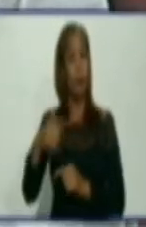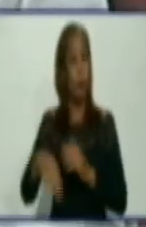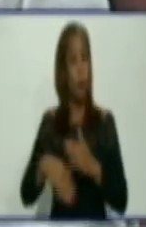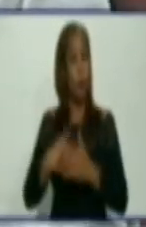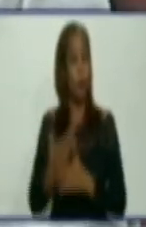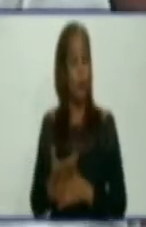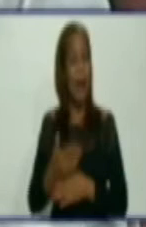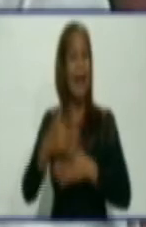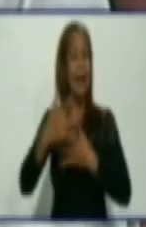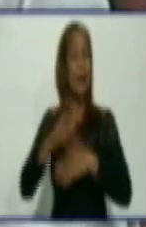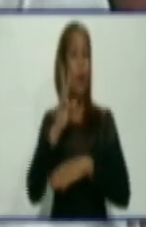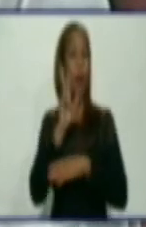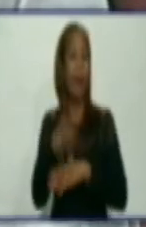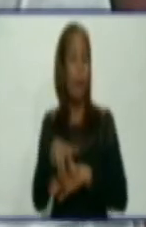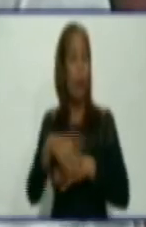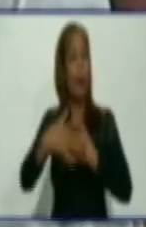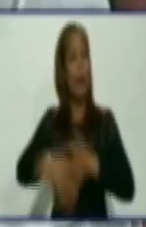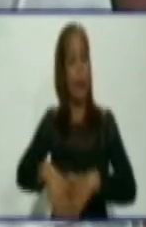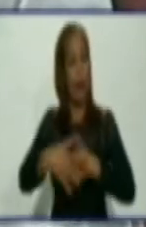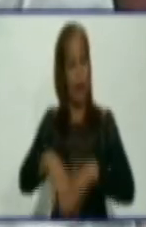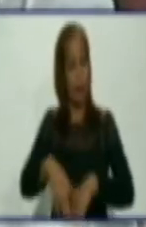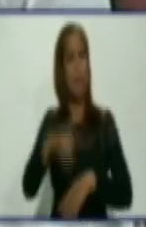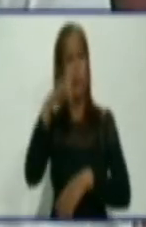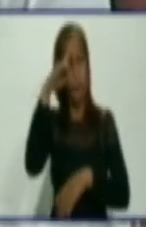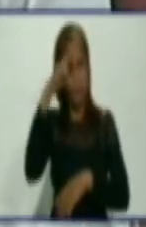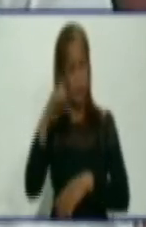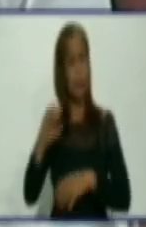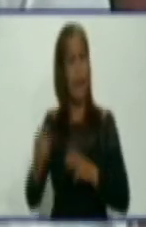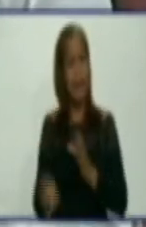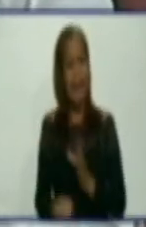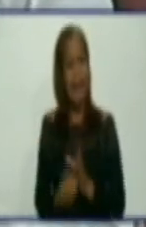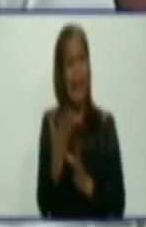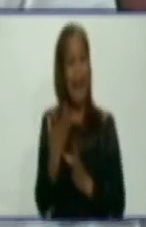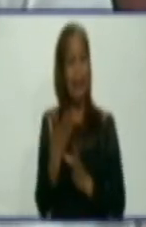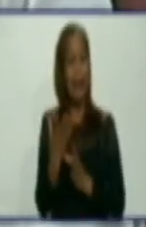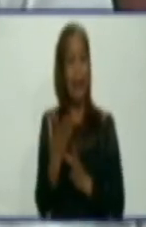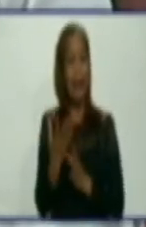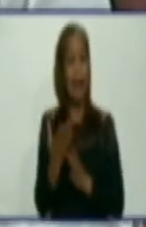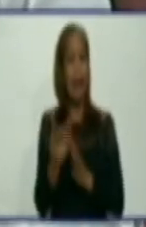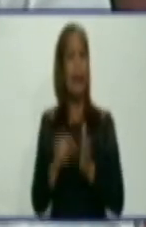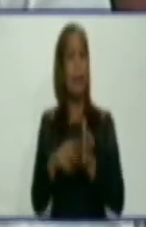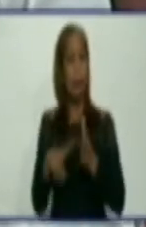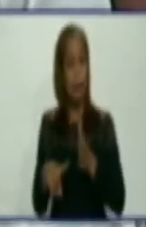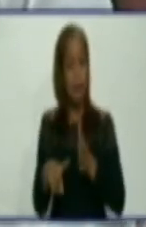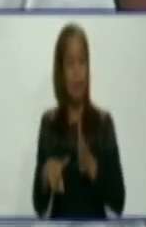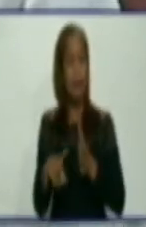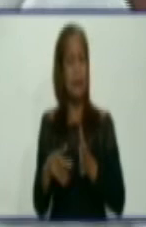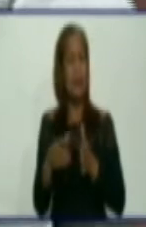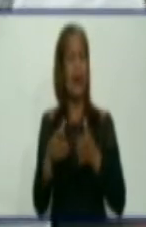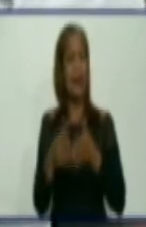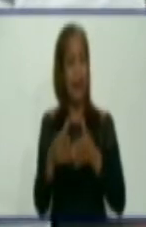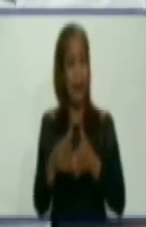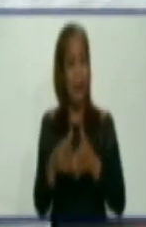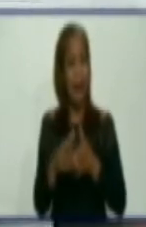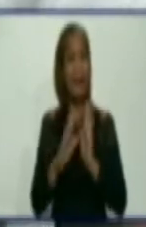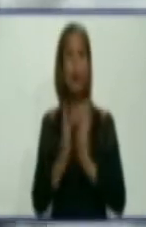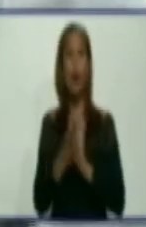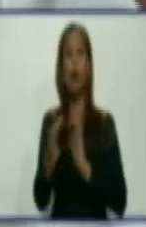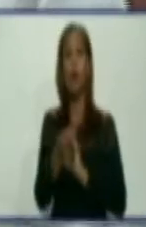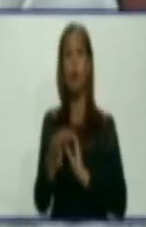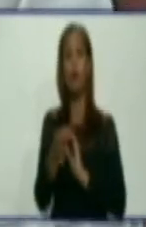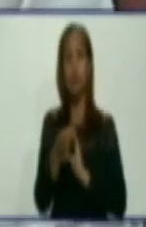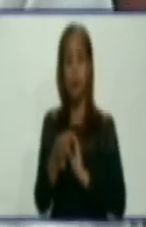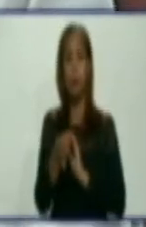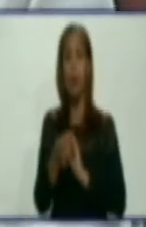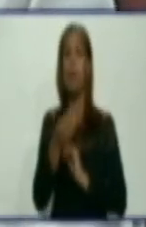calle, sí están creadas las condiciones en la provincia, en el territorio, en los diferentes municipios, para que haya un retroceso